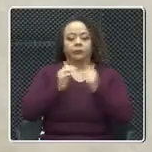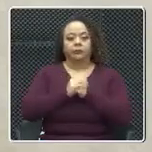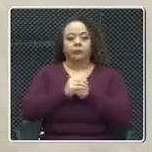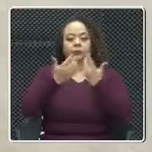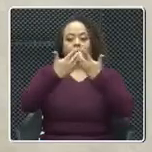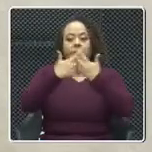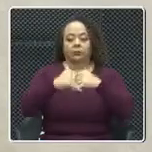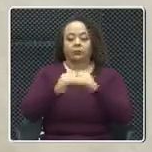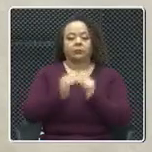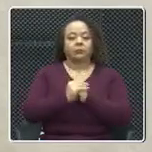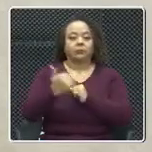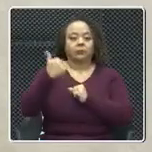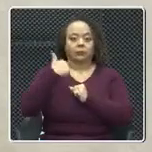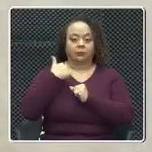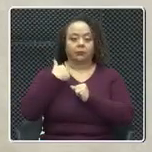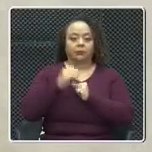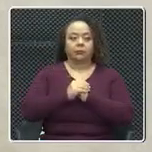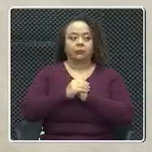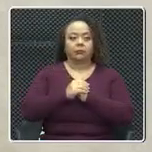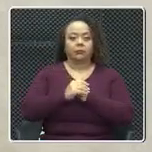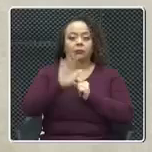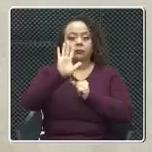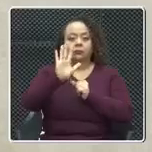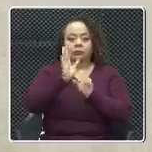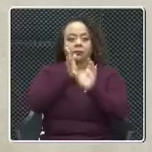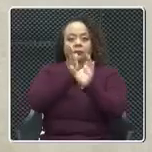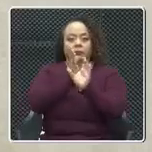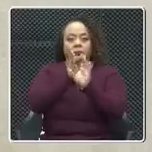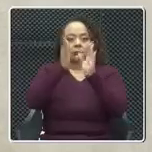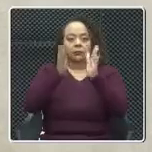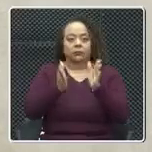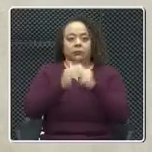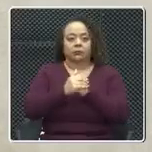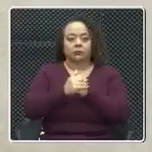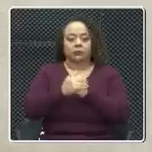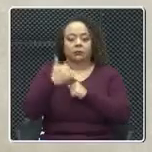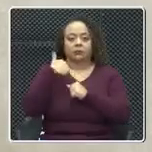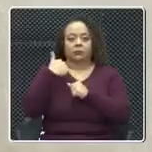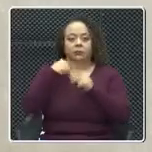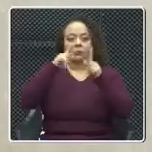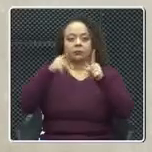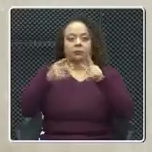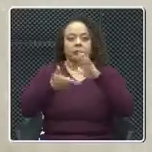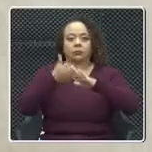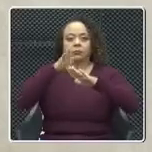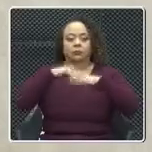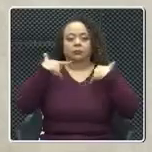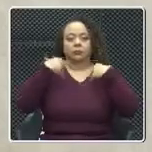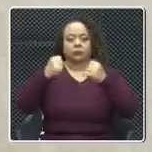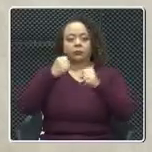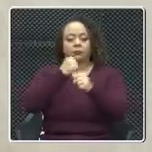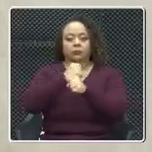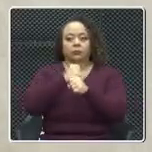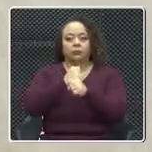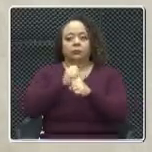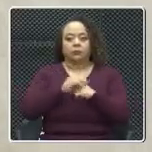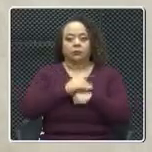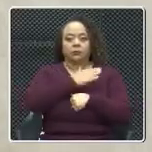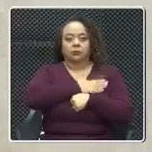algunas empresas tienen sus psicólogos o tienen personas expertas en salud ocupacional,